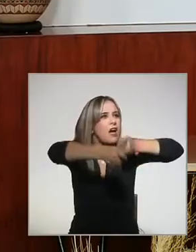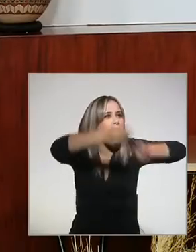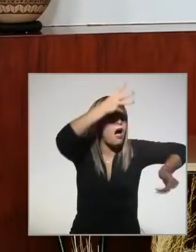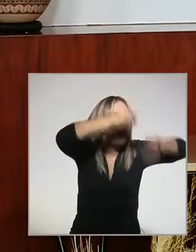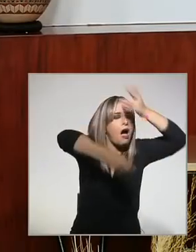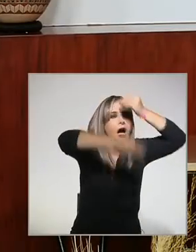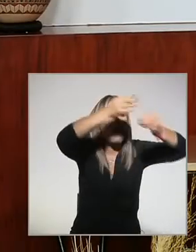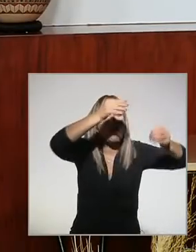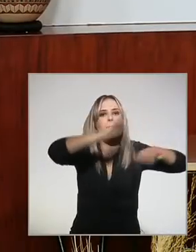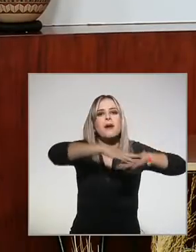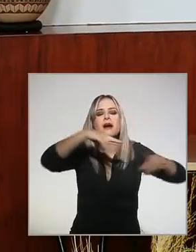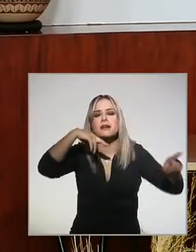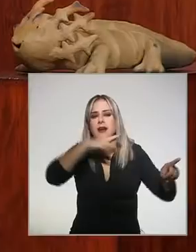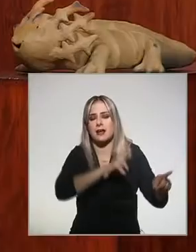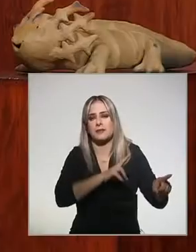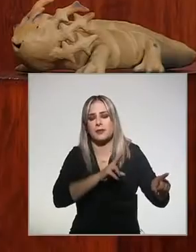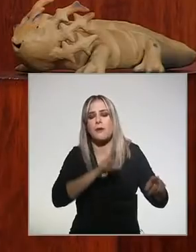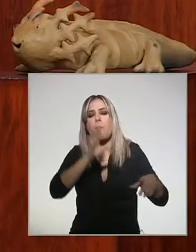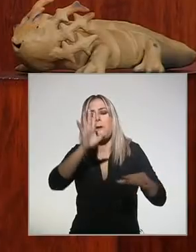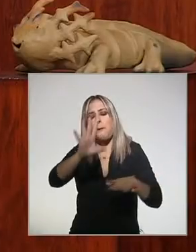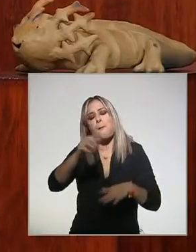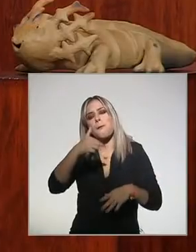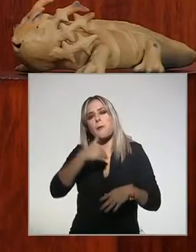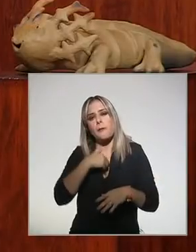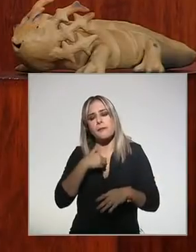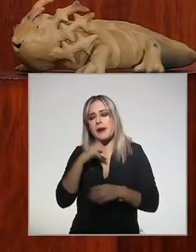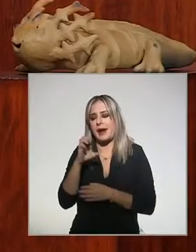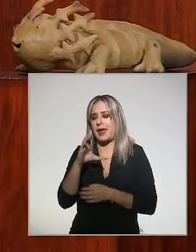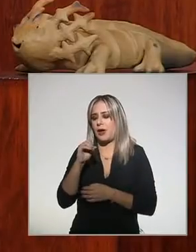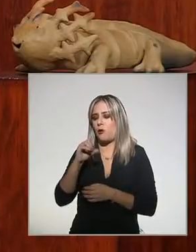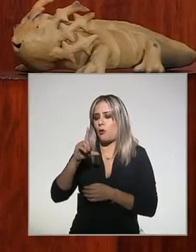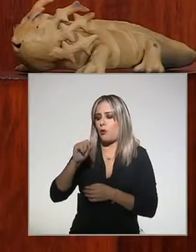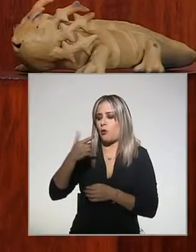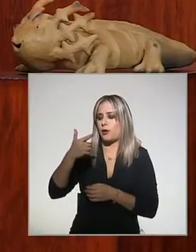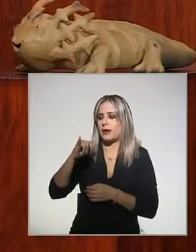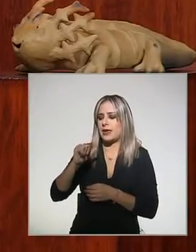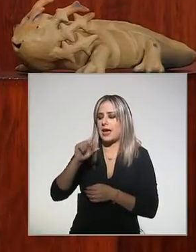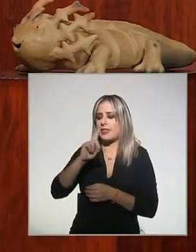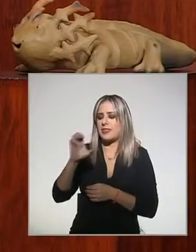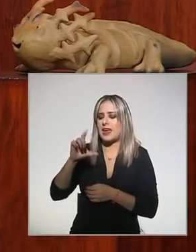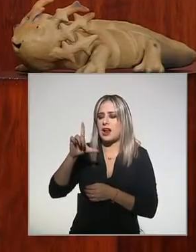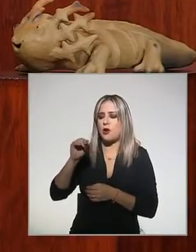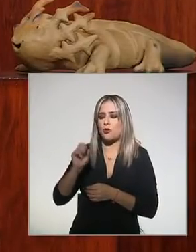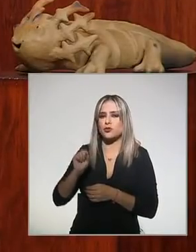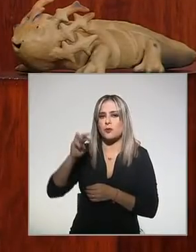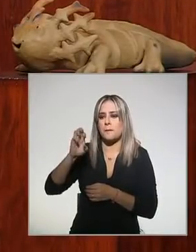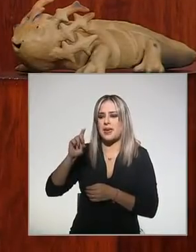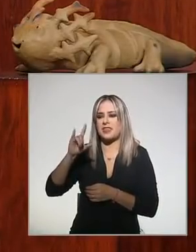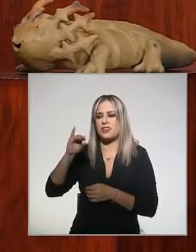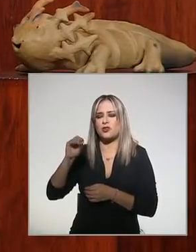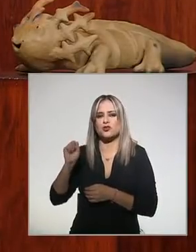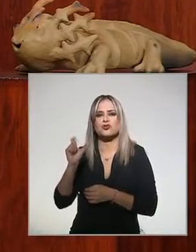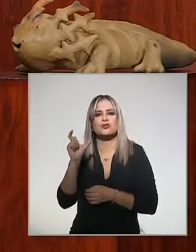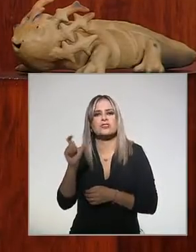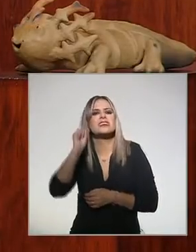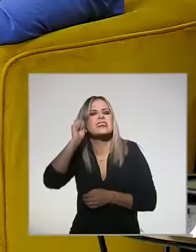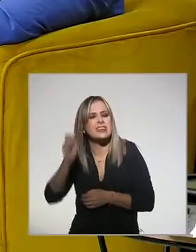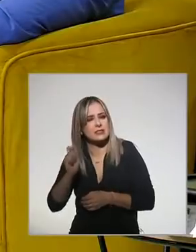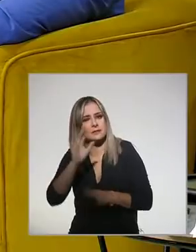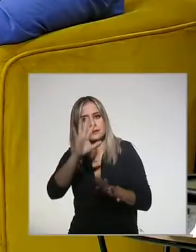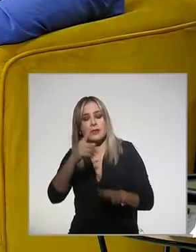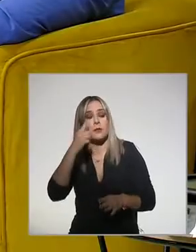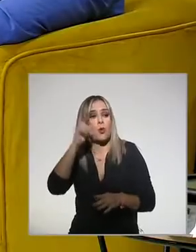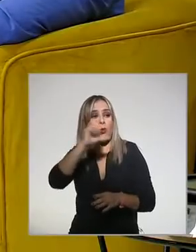aquí un concepto que es la ecología de los medios. La ecología de los medios dice que cada aparición de un